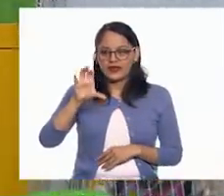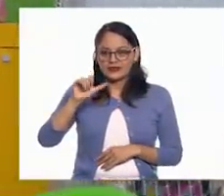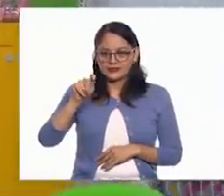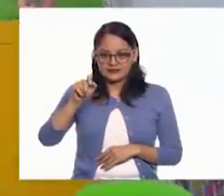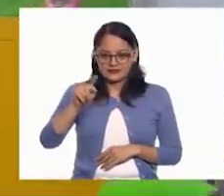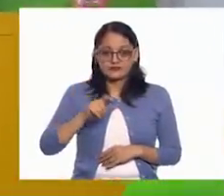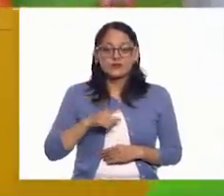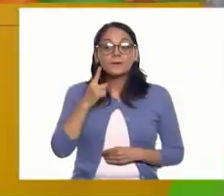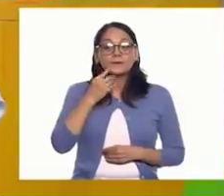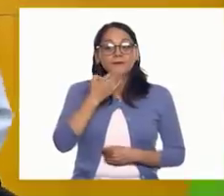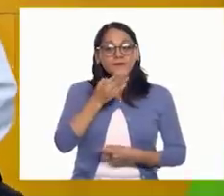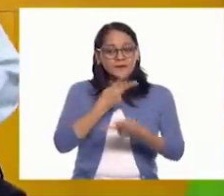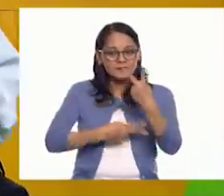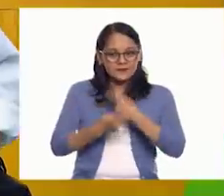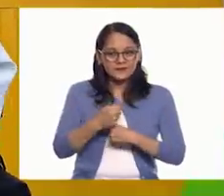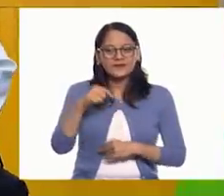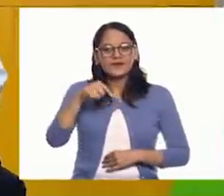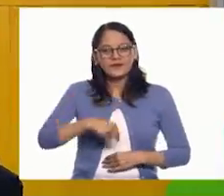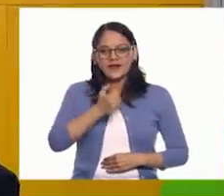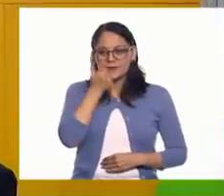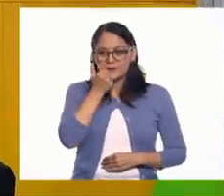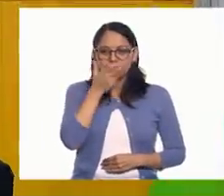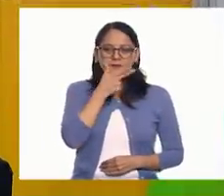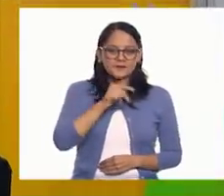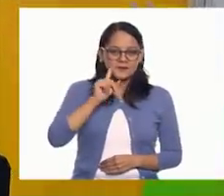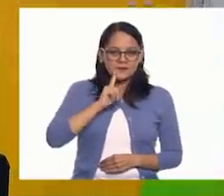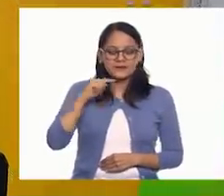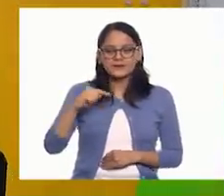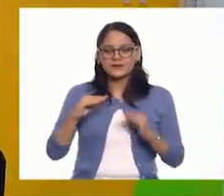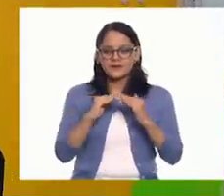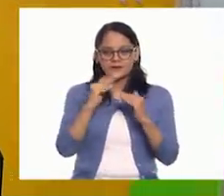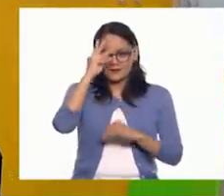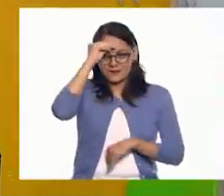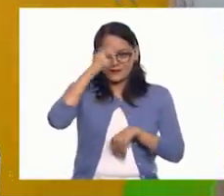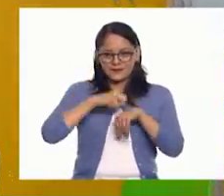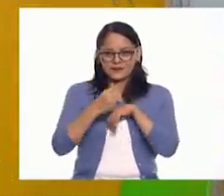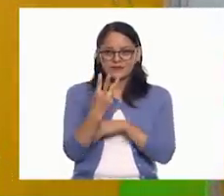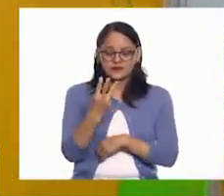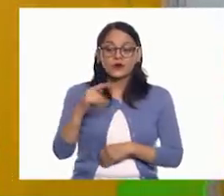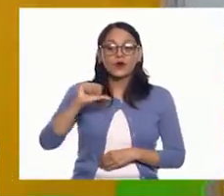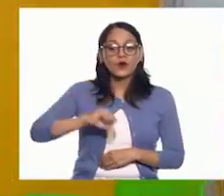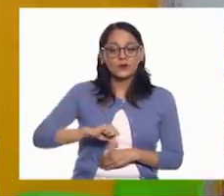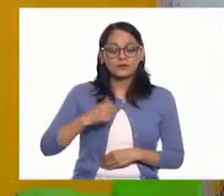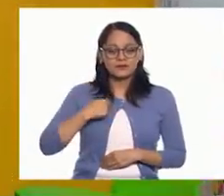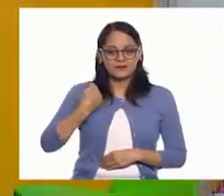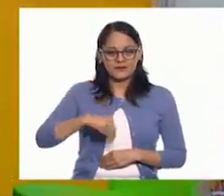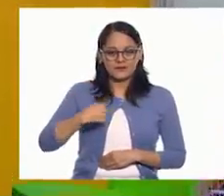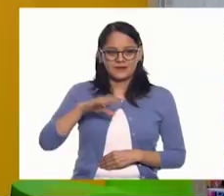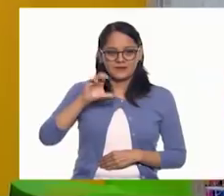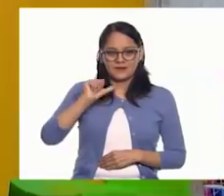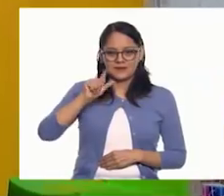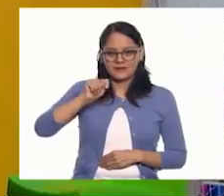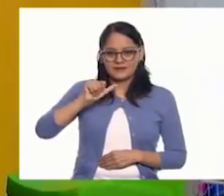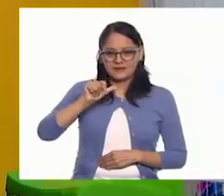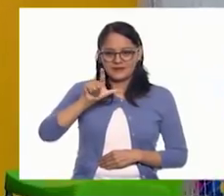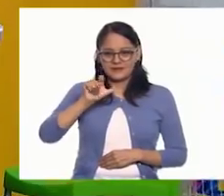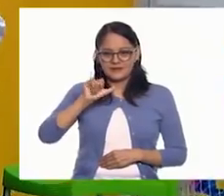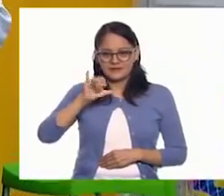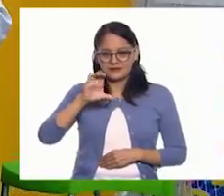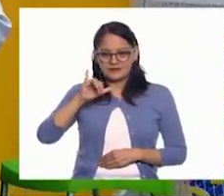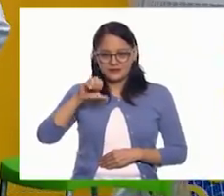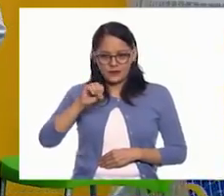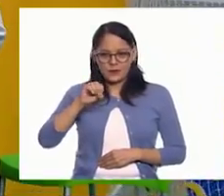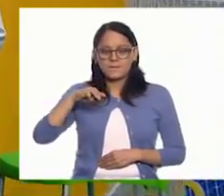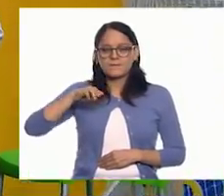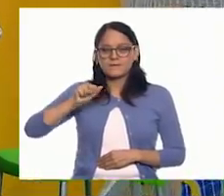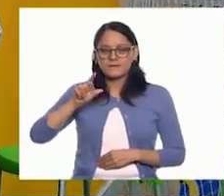Bienvenidos, bienvenidas, alumnas y alumnos de Aprende en Casa 3. Mi nombre es Cantalicio Maravillas y hoy, en